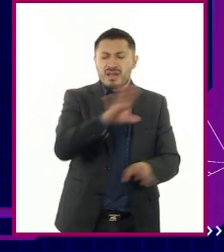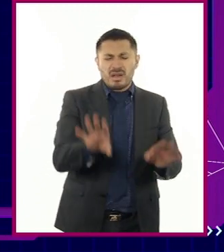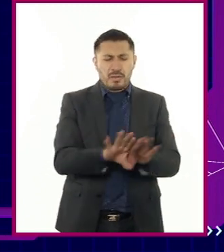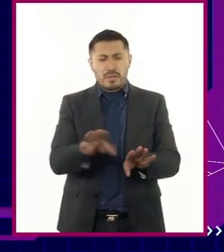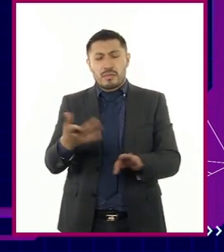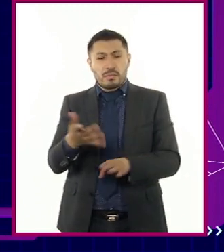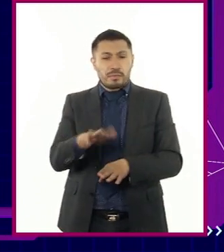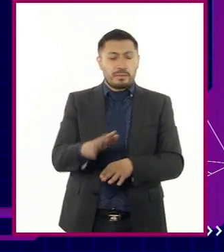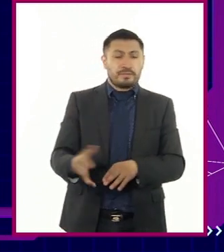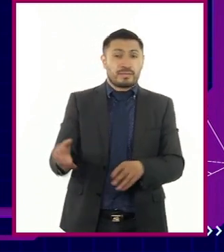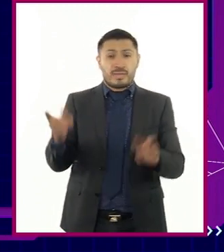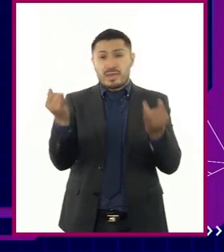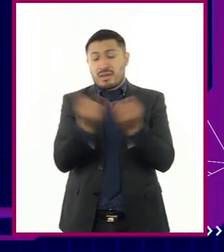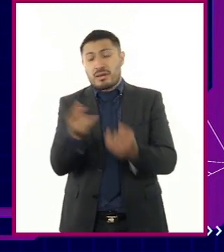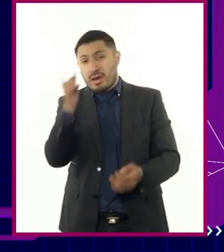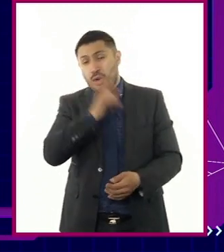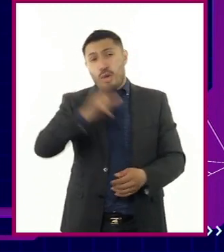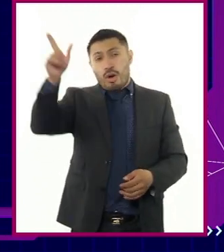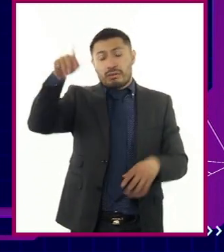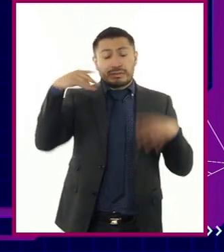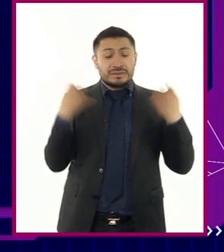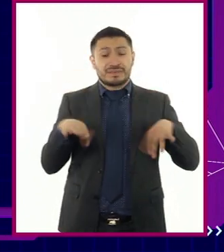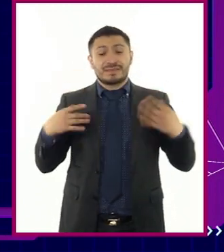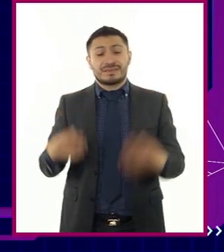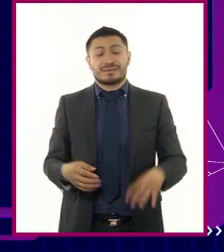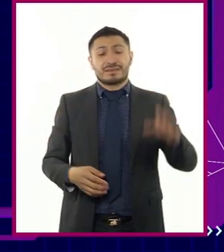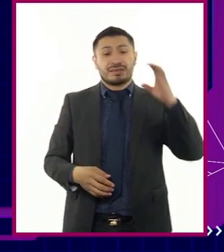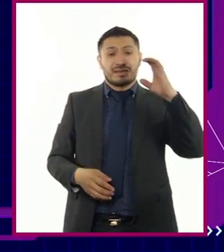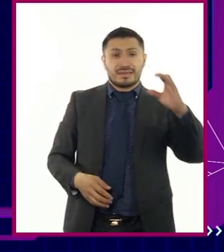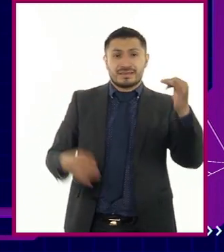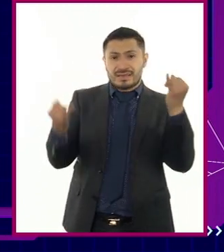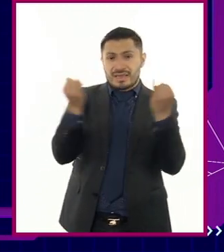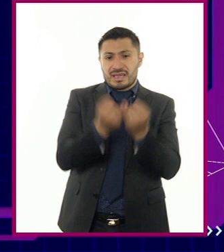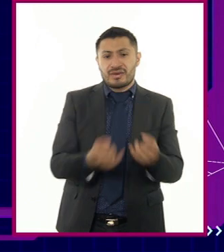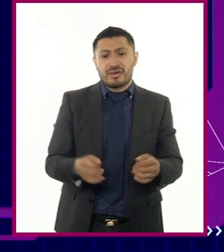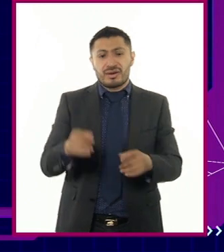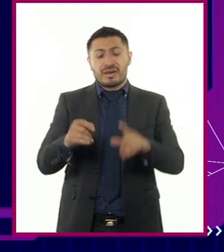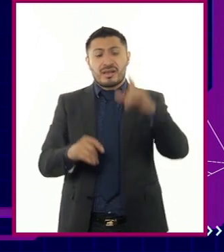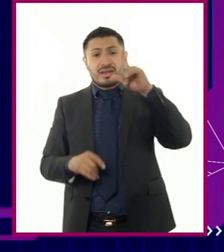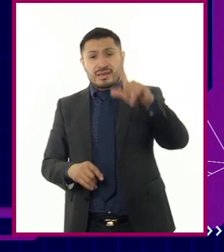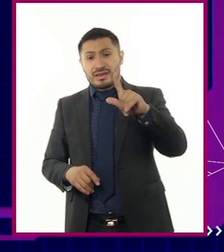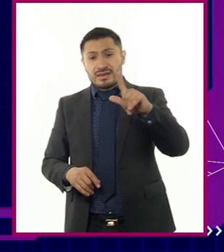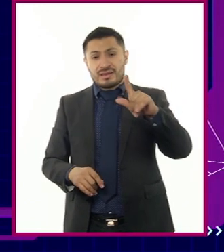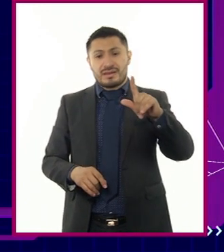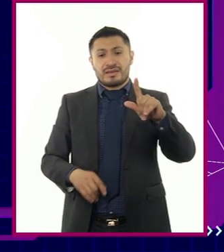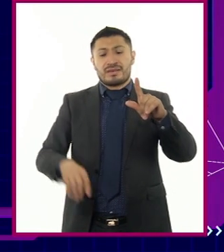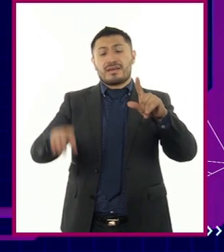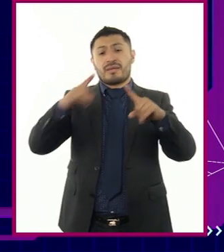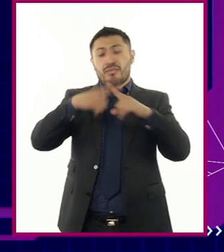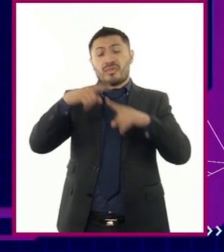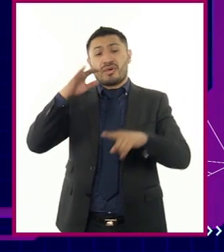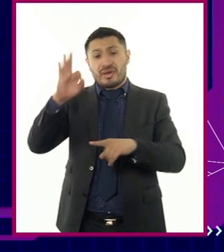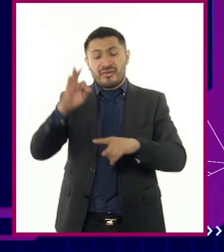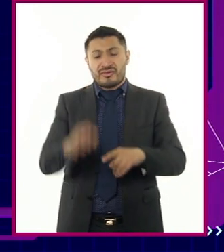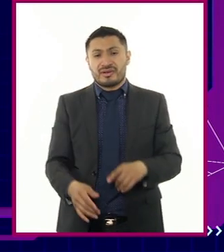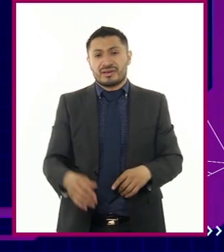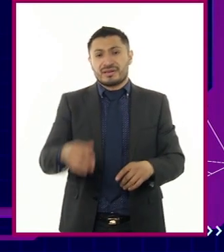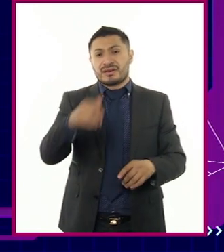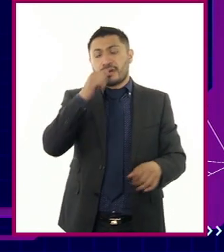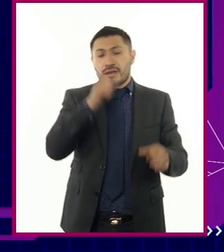la velocidad de la luz y su fórmula es C igual a lambda por F. La letra griega